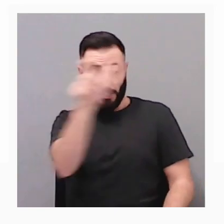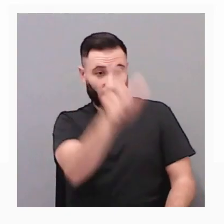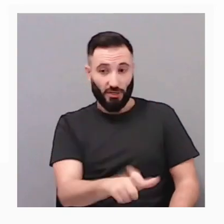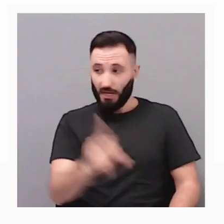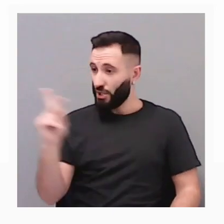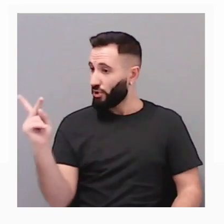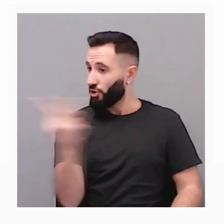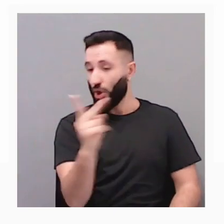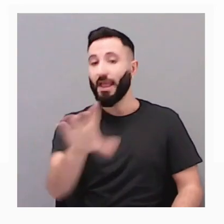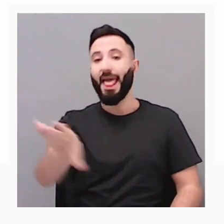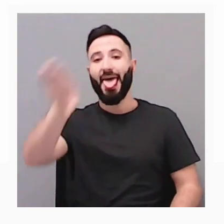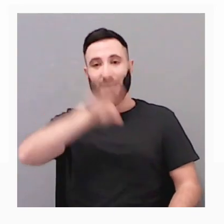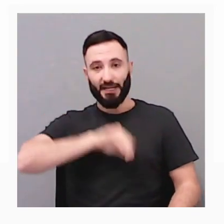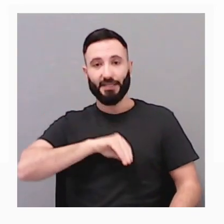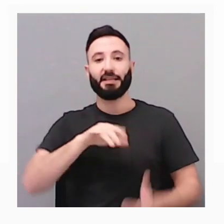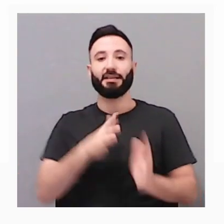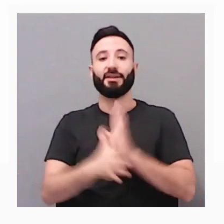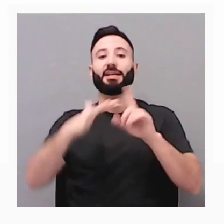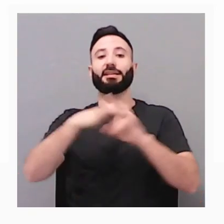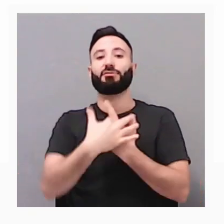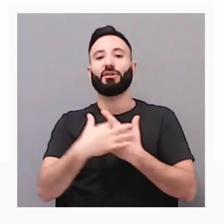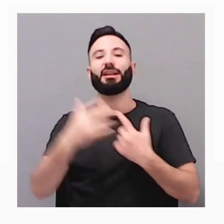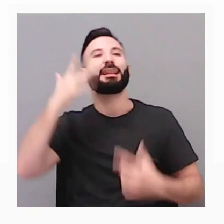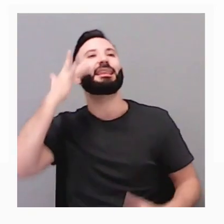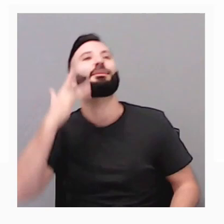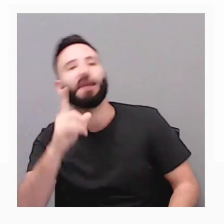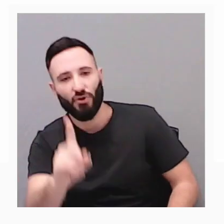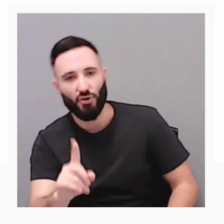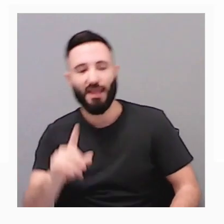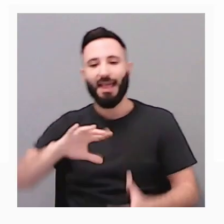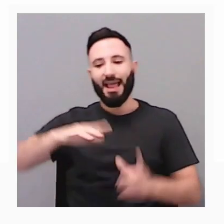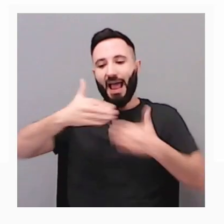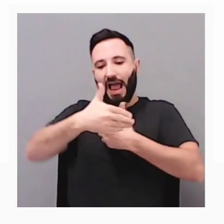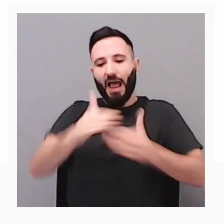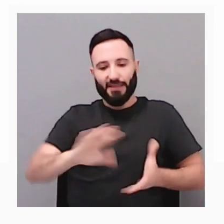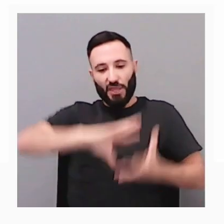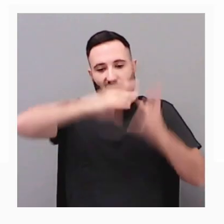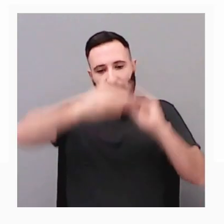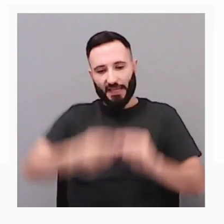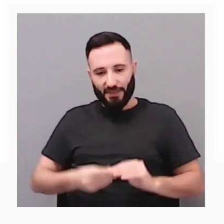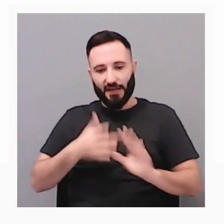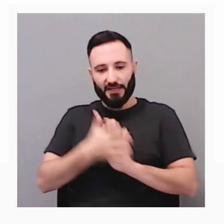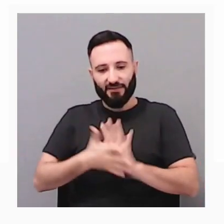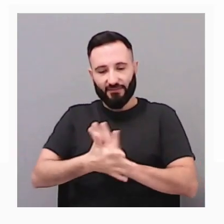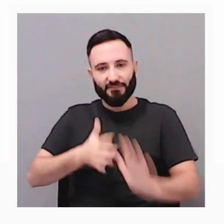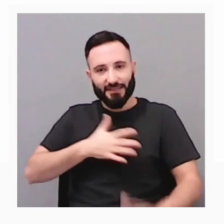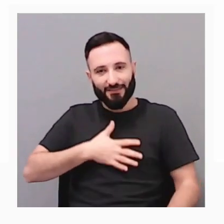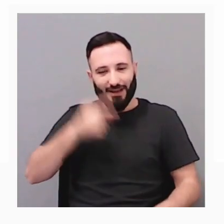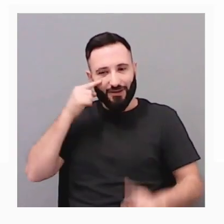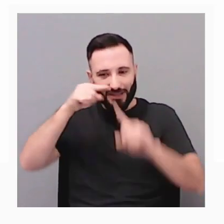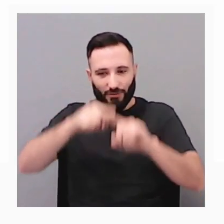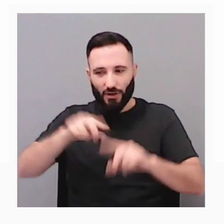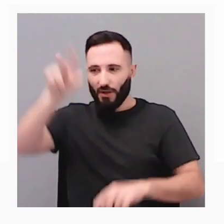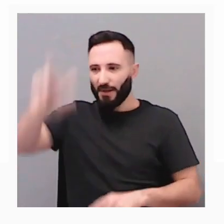entiendan que el acondicionar, no limpiar, el acondicionar una habitación es mirar en lo más íntimo de lo que necesita tu